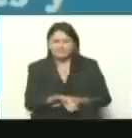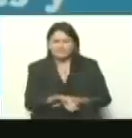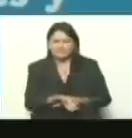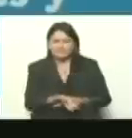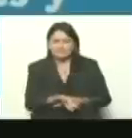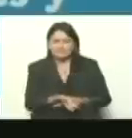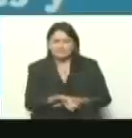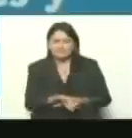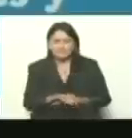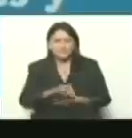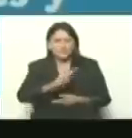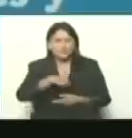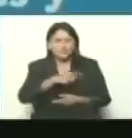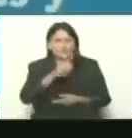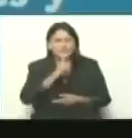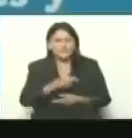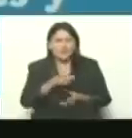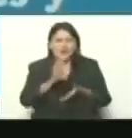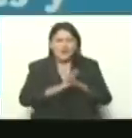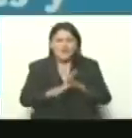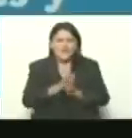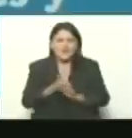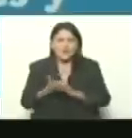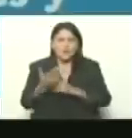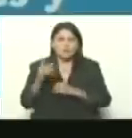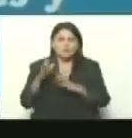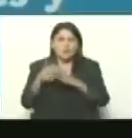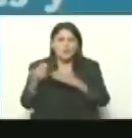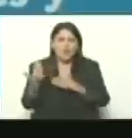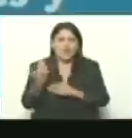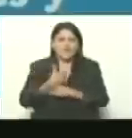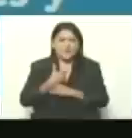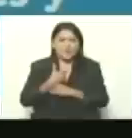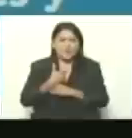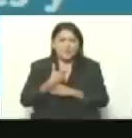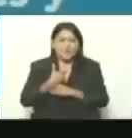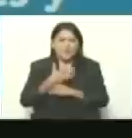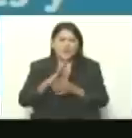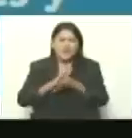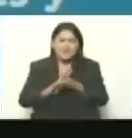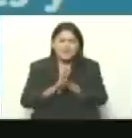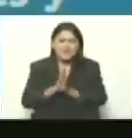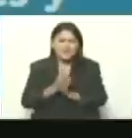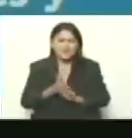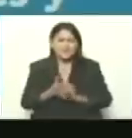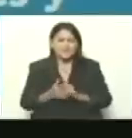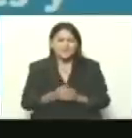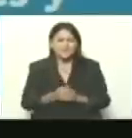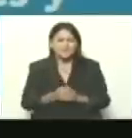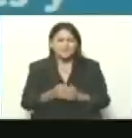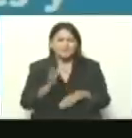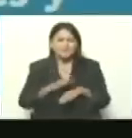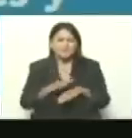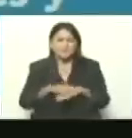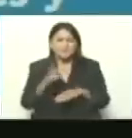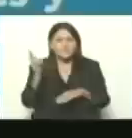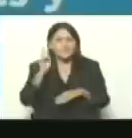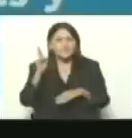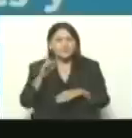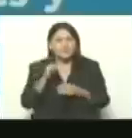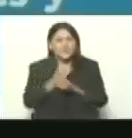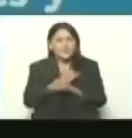sacarnos estas sanciones de encima. Y Venezuela reafirmar su independencia absoluta de cualquier